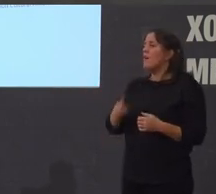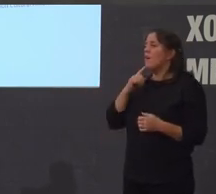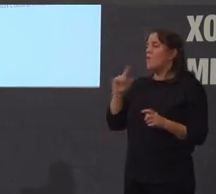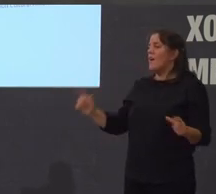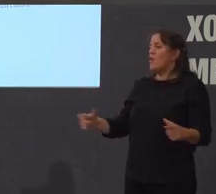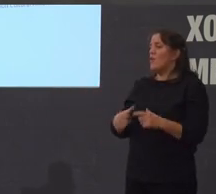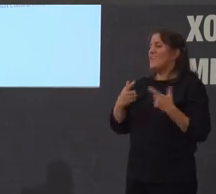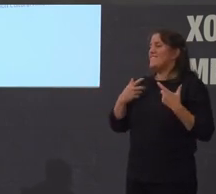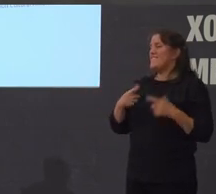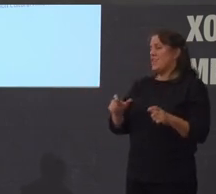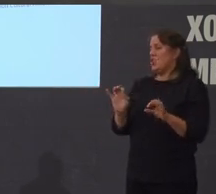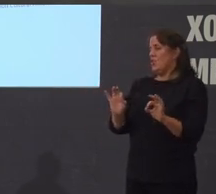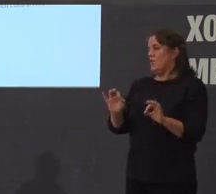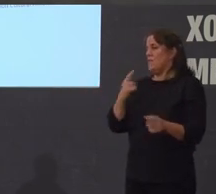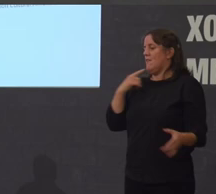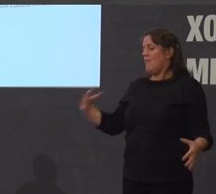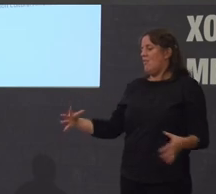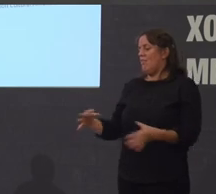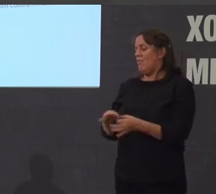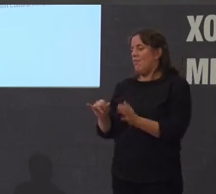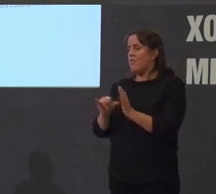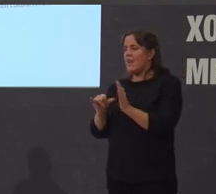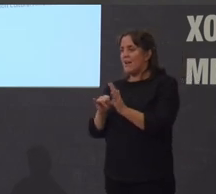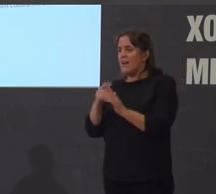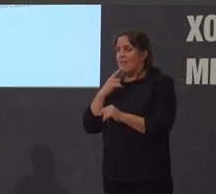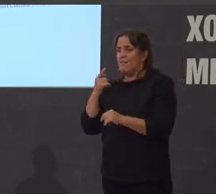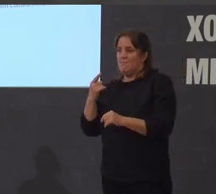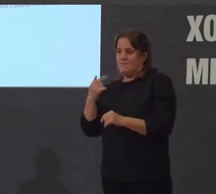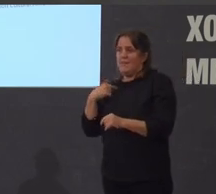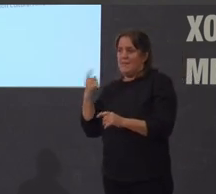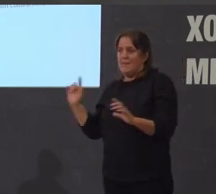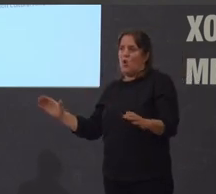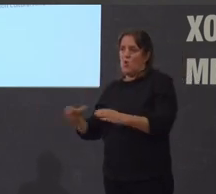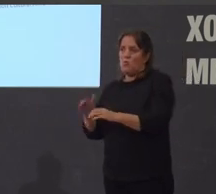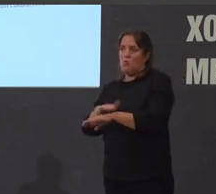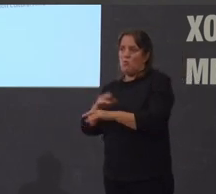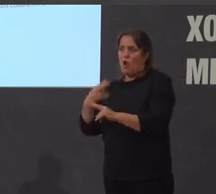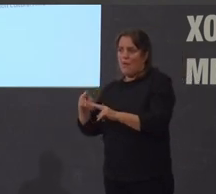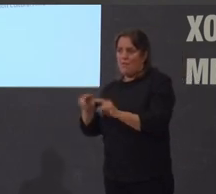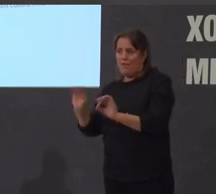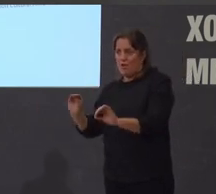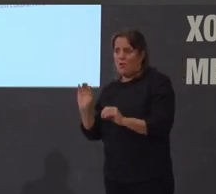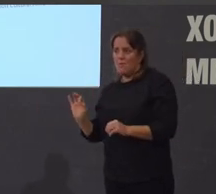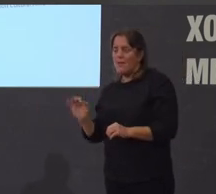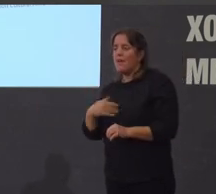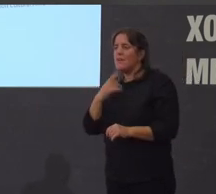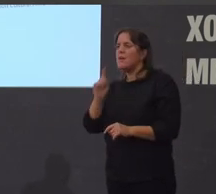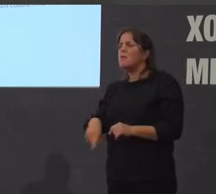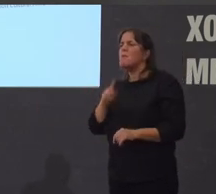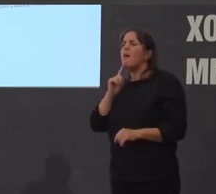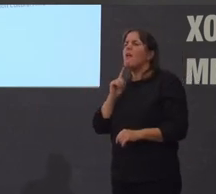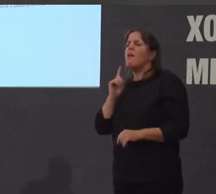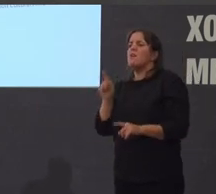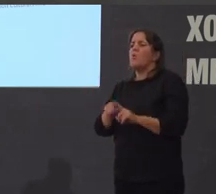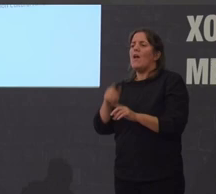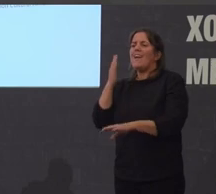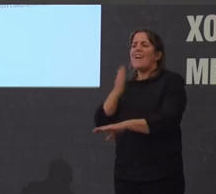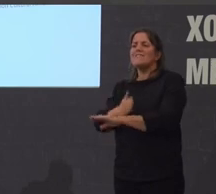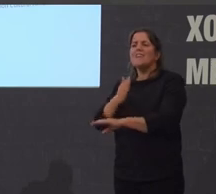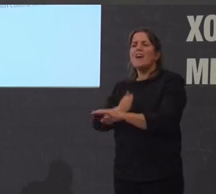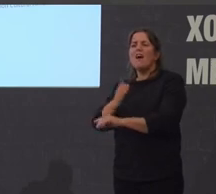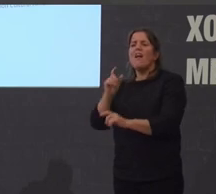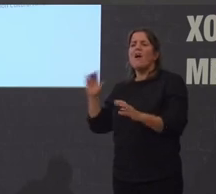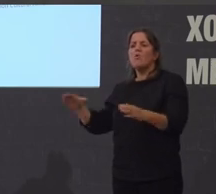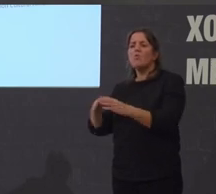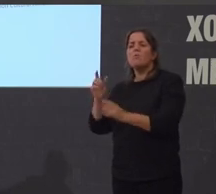al régimen y sirve también como instrumento para castigar a que las personas que pertenecen las